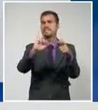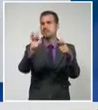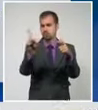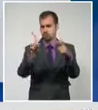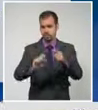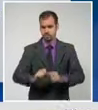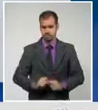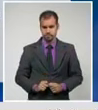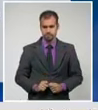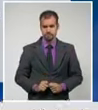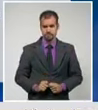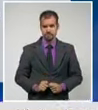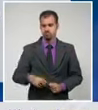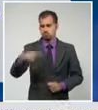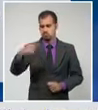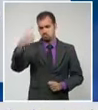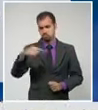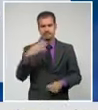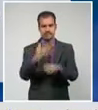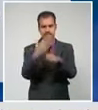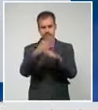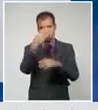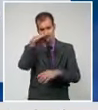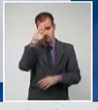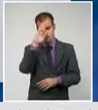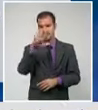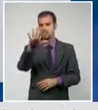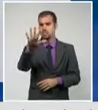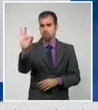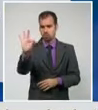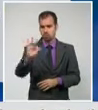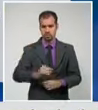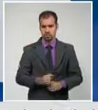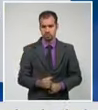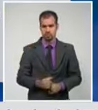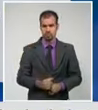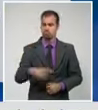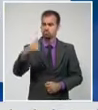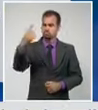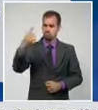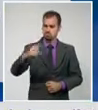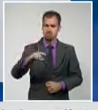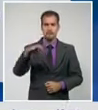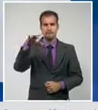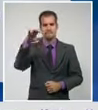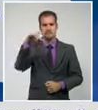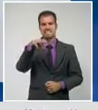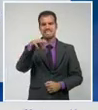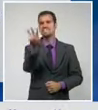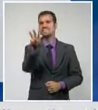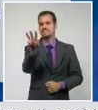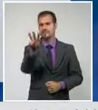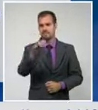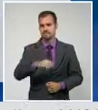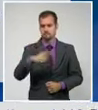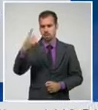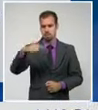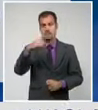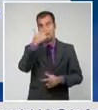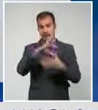61, Santiago de Cuba 58, Pinar del Río 33,